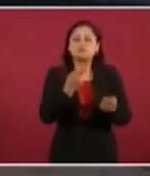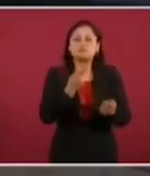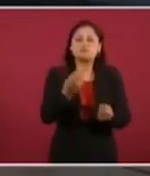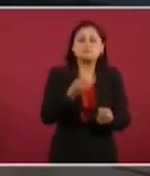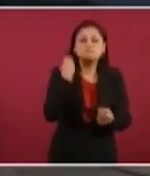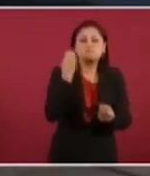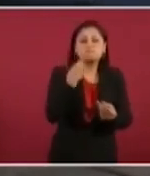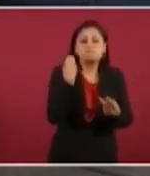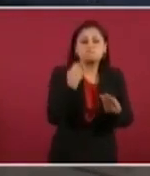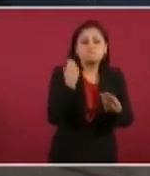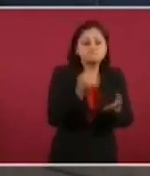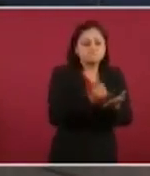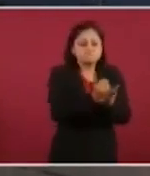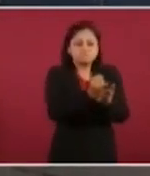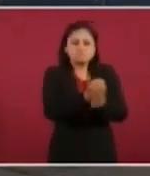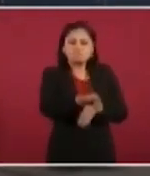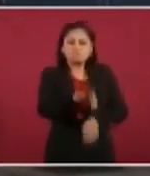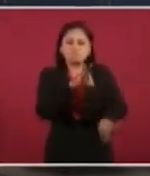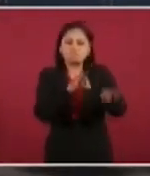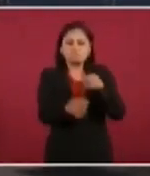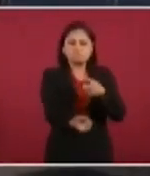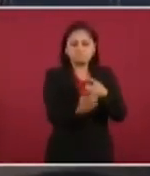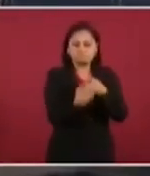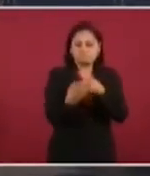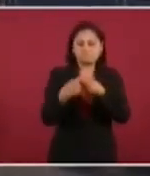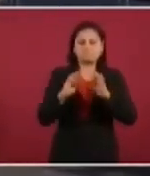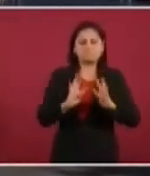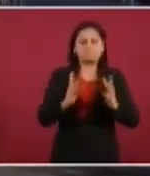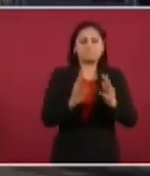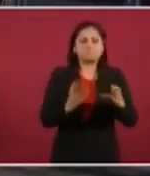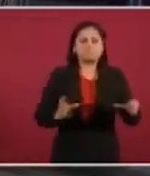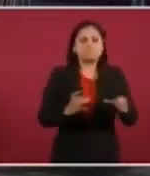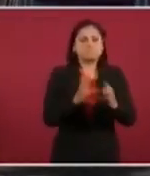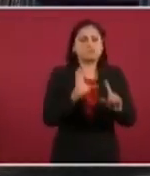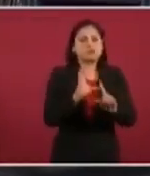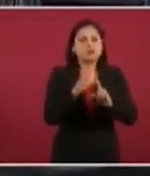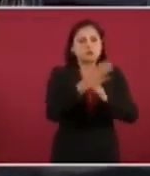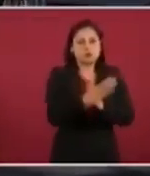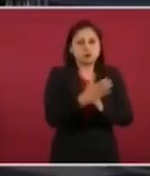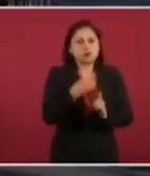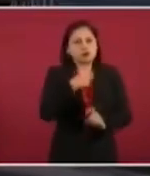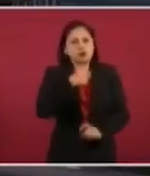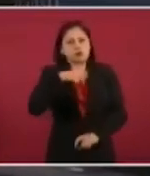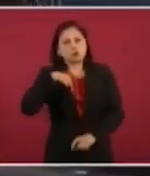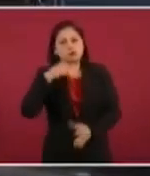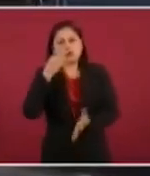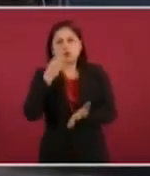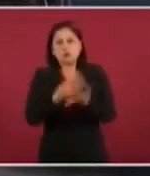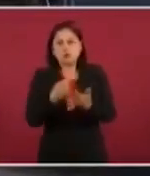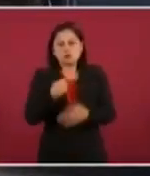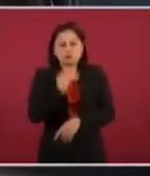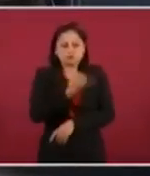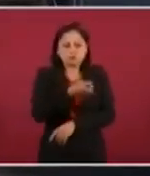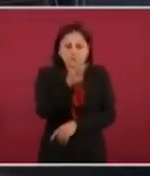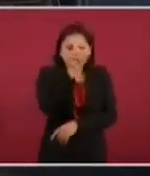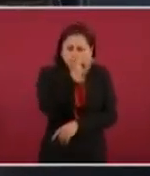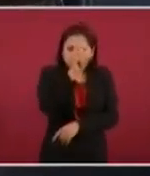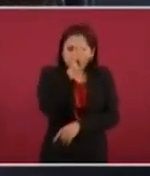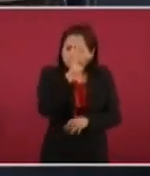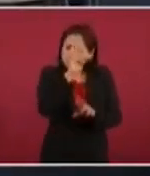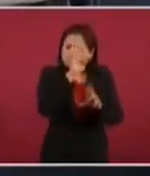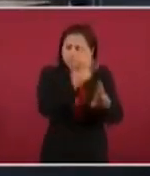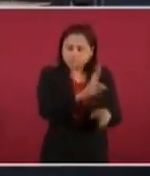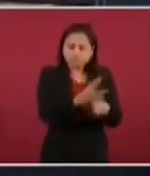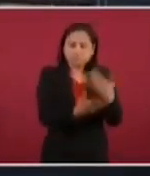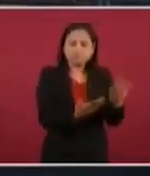asambleas, eligiendo sus comités. Solo se les está haciendo una recomendación respetuosa, que en